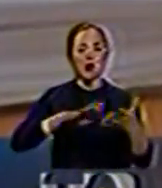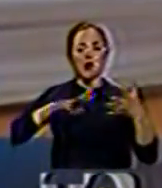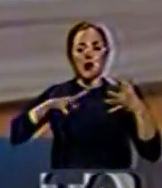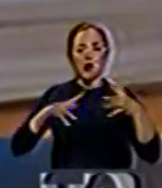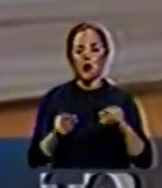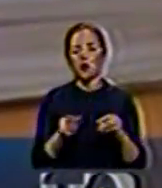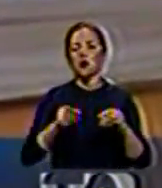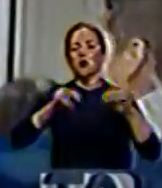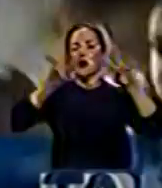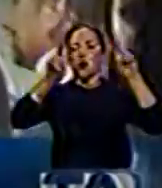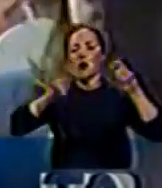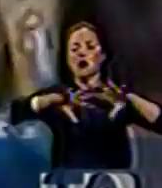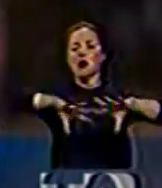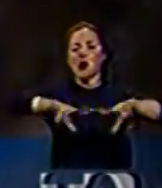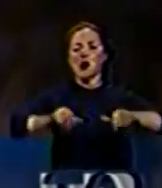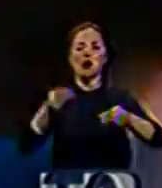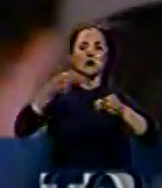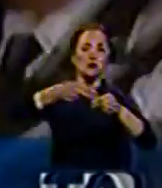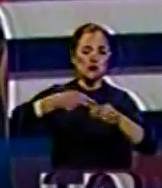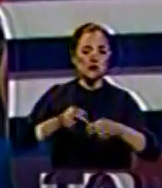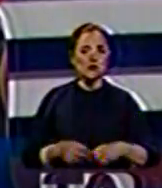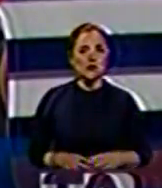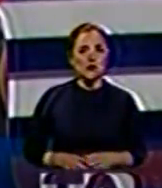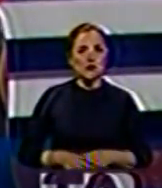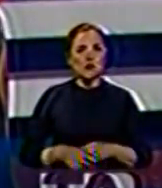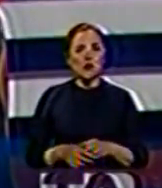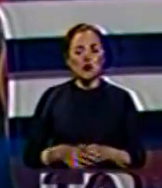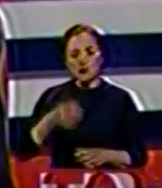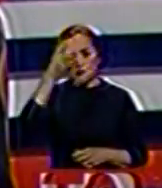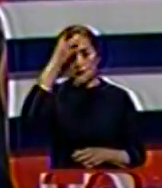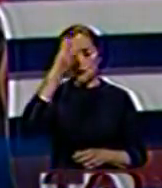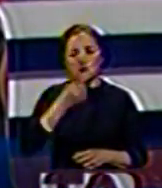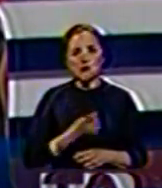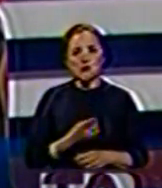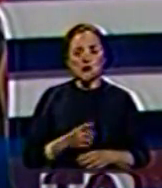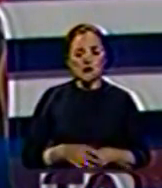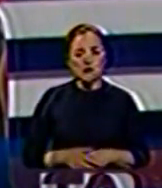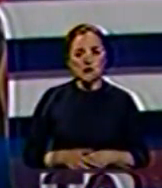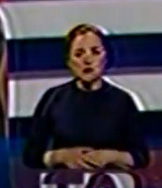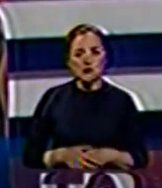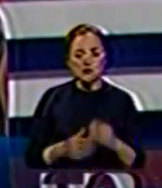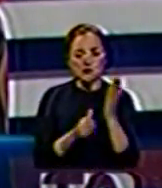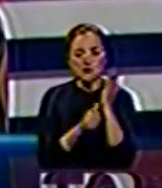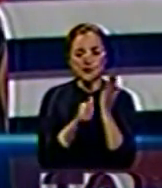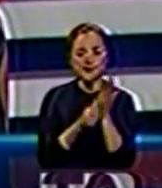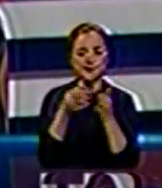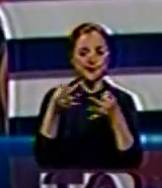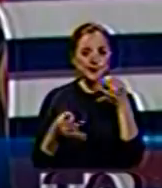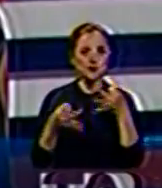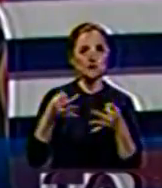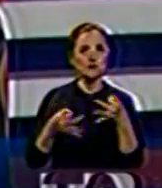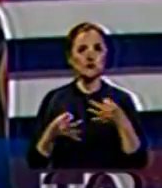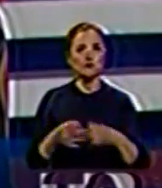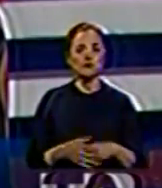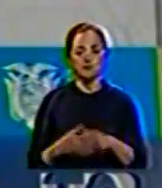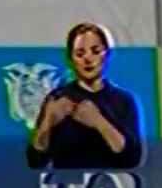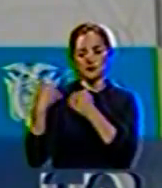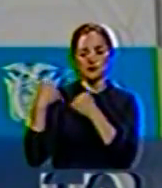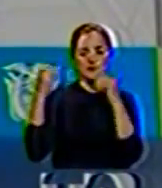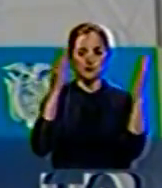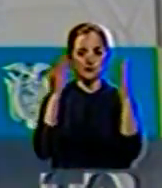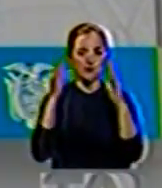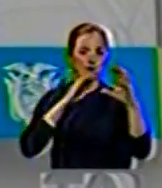con casos de corrupción sobre sus hombros. Esta es una decisión que la toma el ministro de Justicia, el ministro de Justicia encargado.